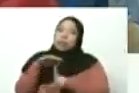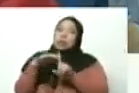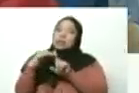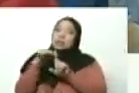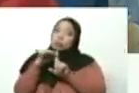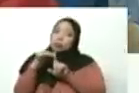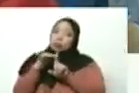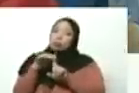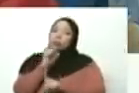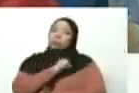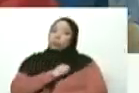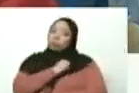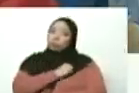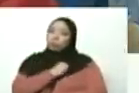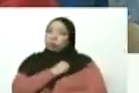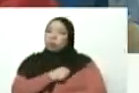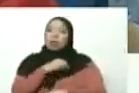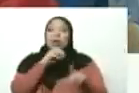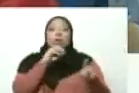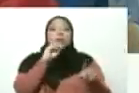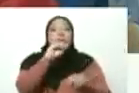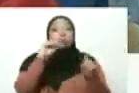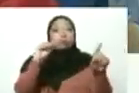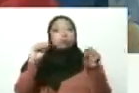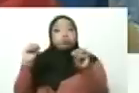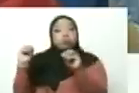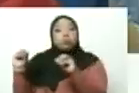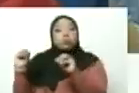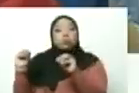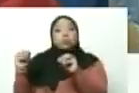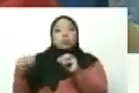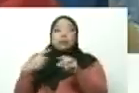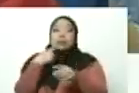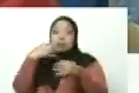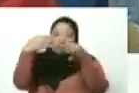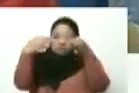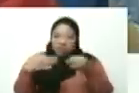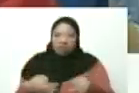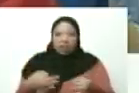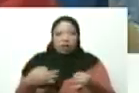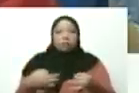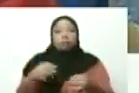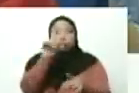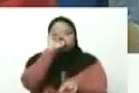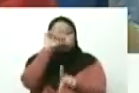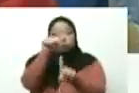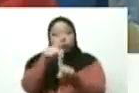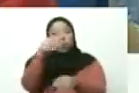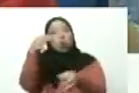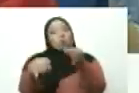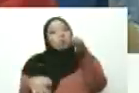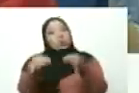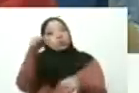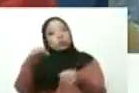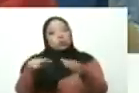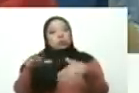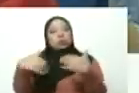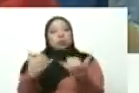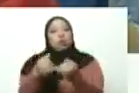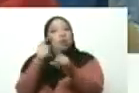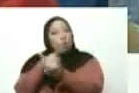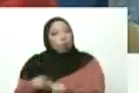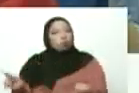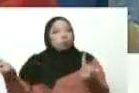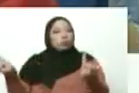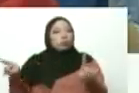solicitudes de tradición se hagan realidad y hagamos justicia en este caso y también en otros